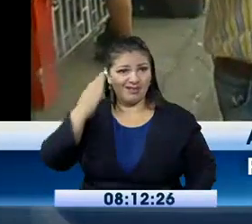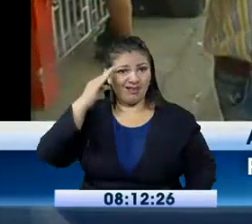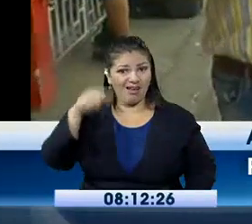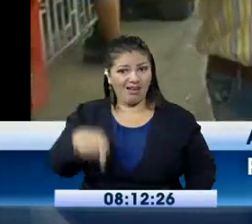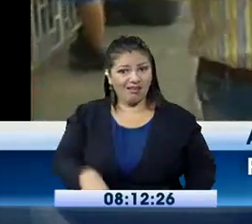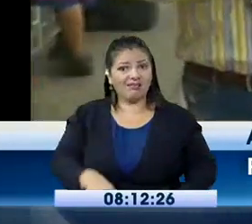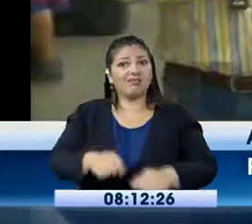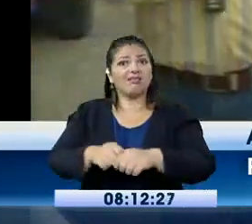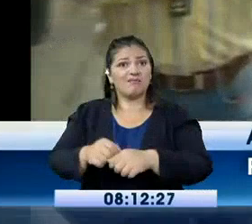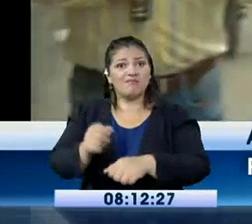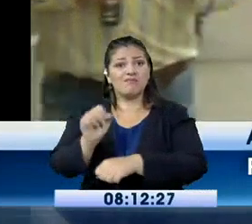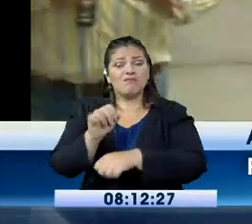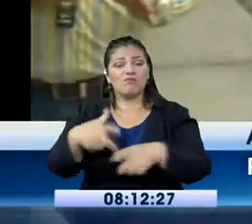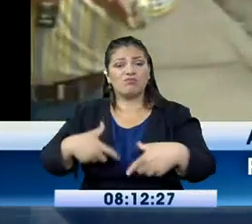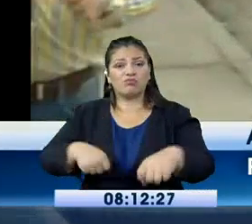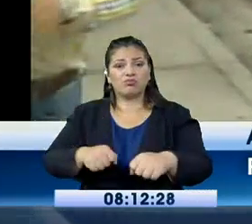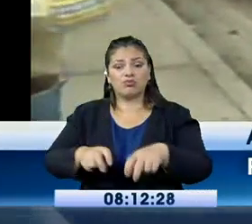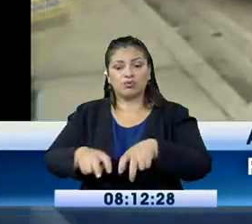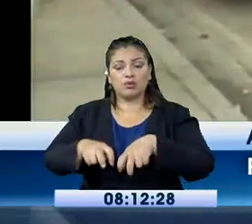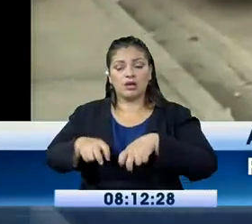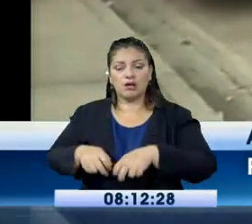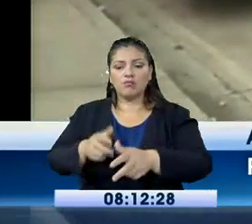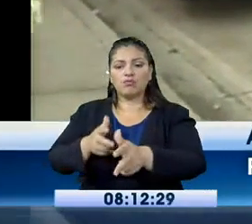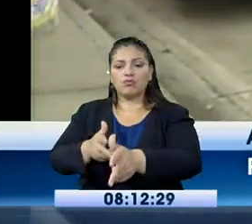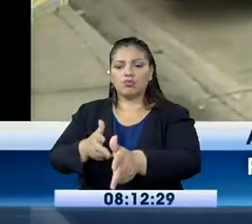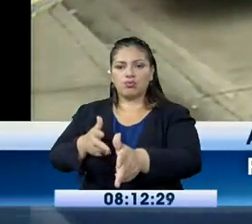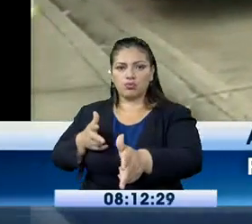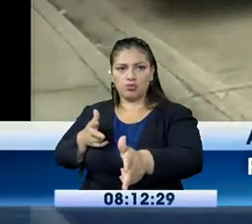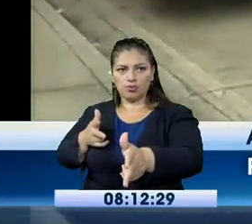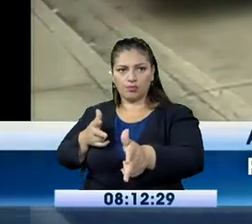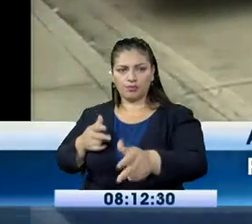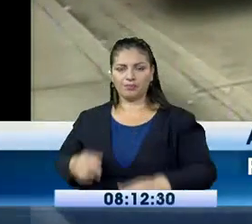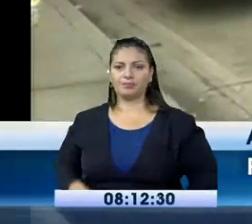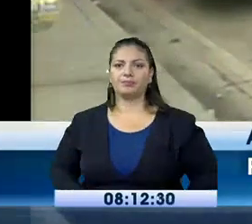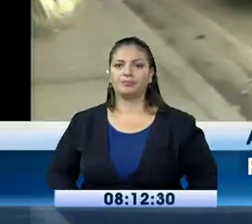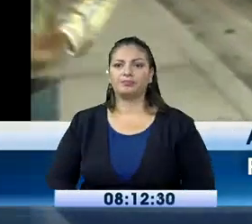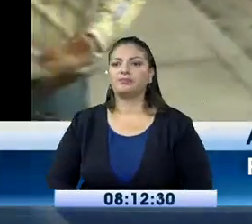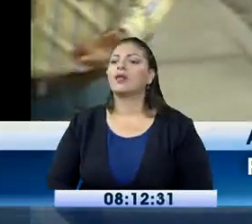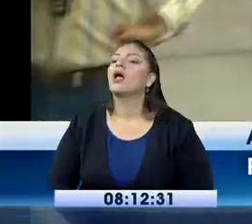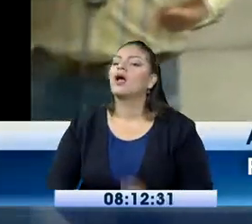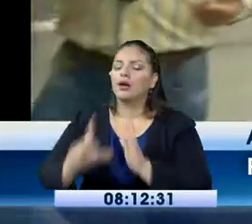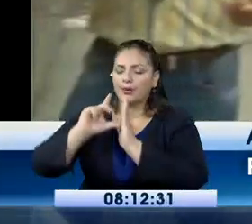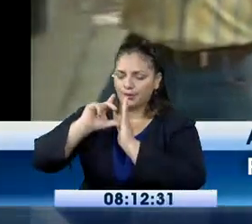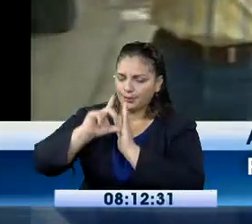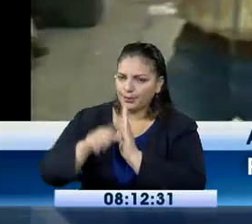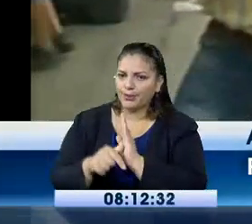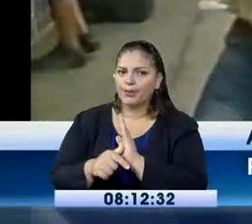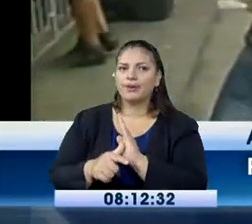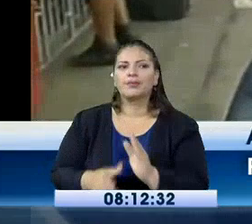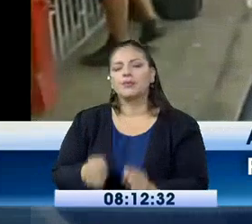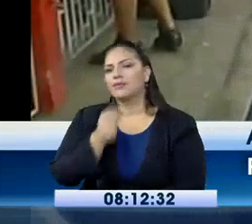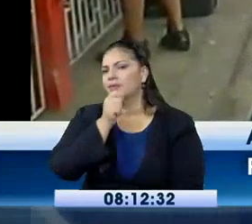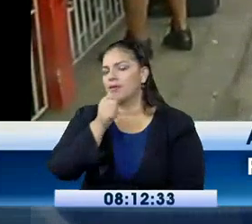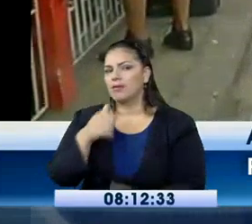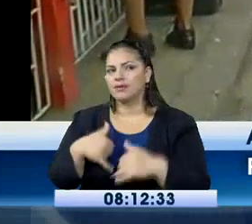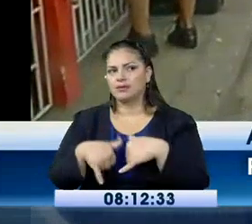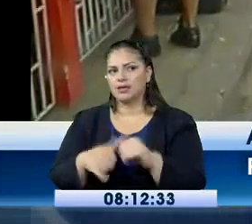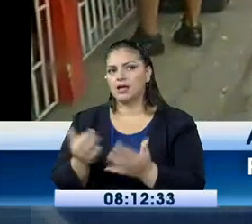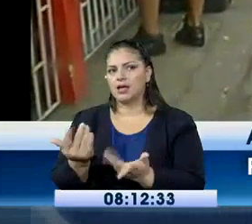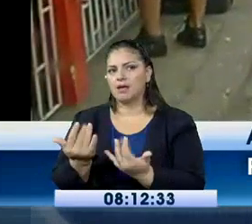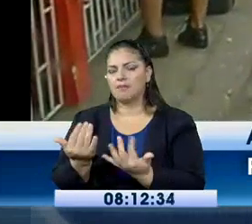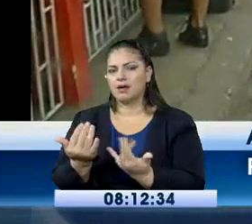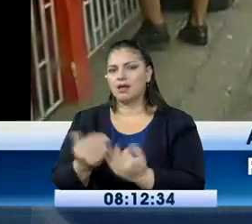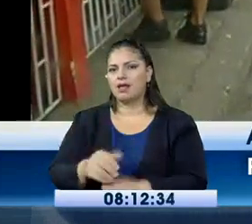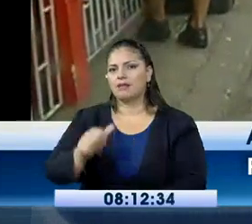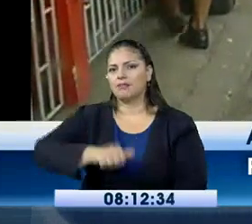en este punto. Con esto retornamos a estudios, más adelante vamos a volver, estamos esperando un delegado de la